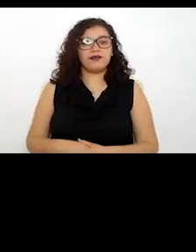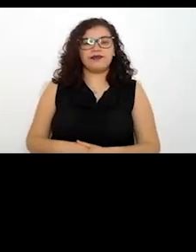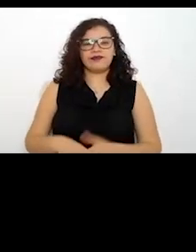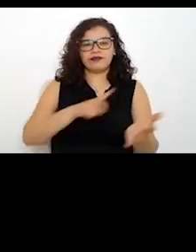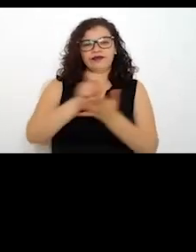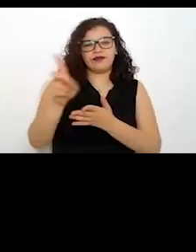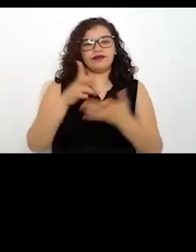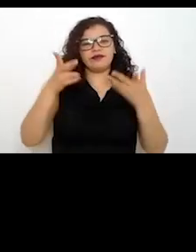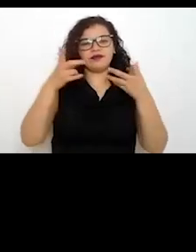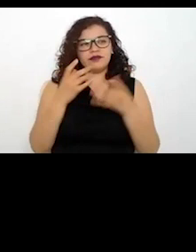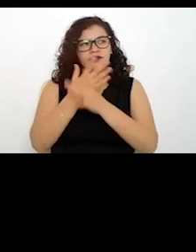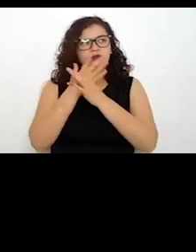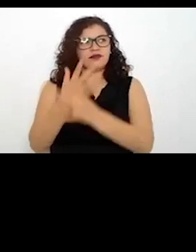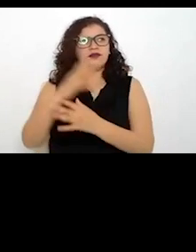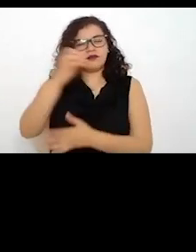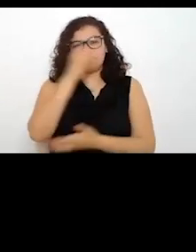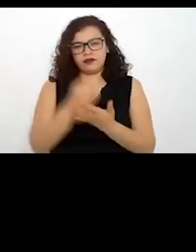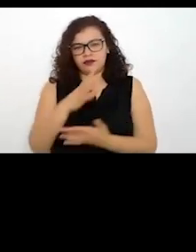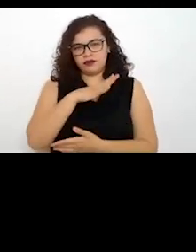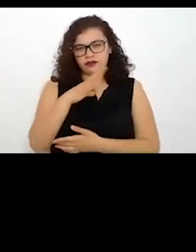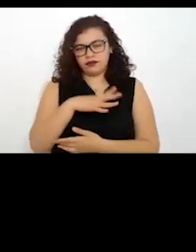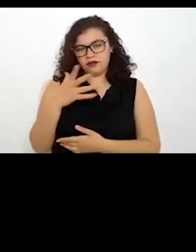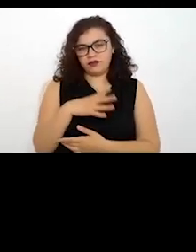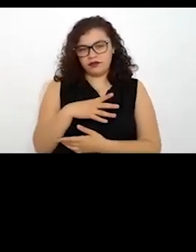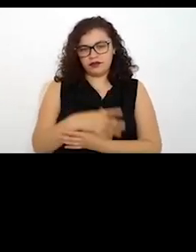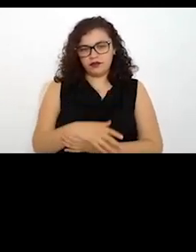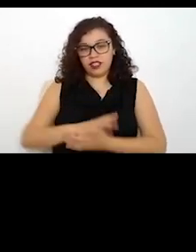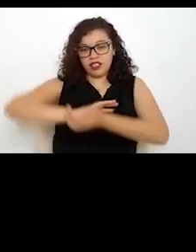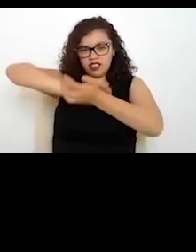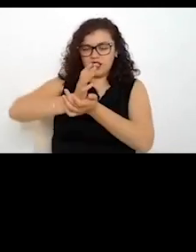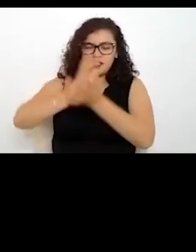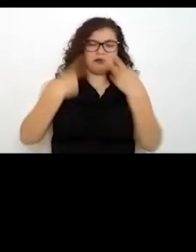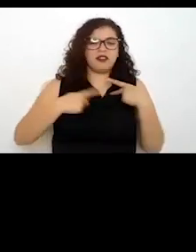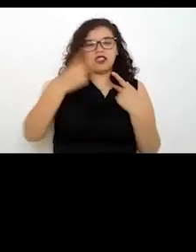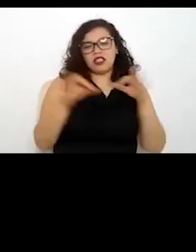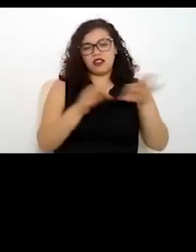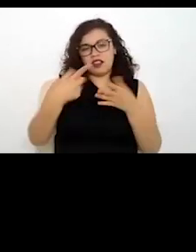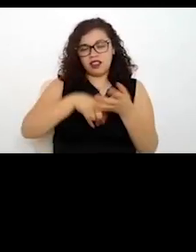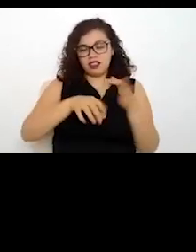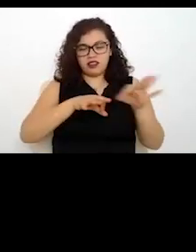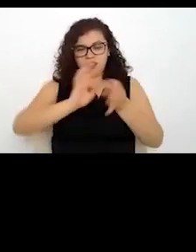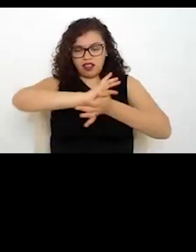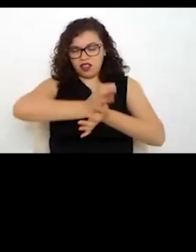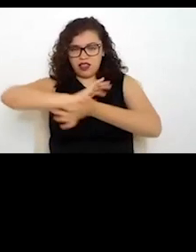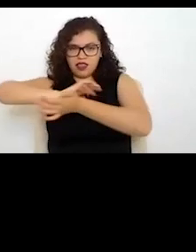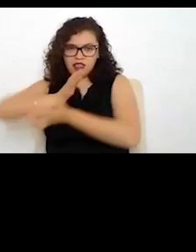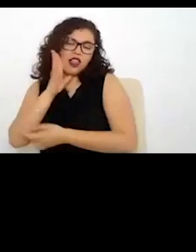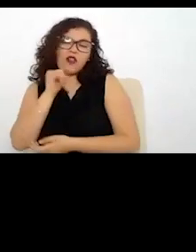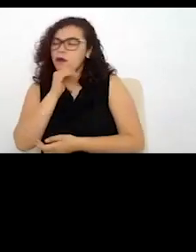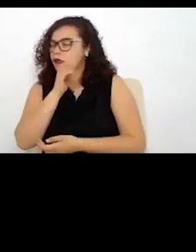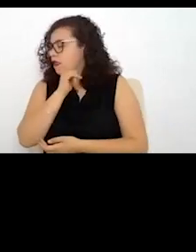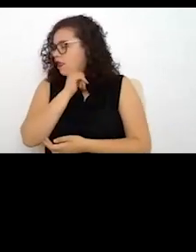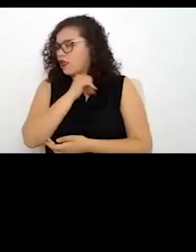de las obligaciones que establece, es que no puede haber una discriminación entre los trabajadores que están desempeñando su labor de